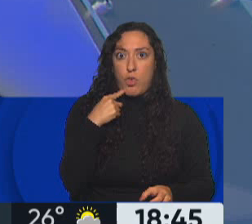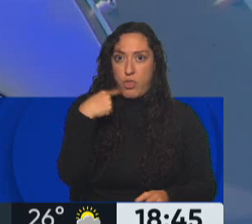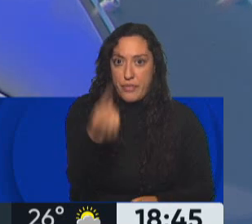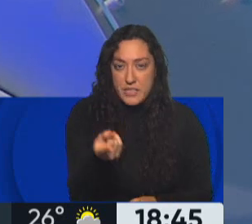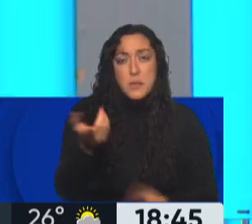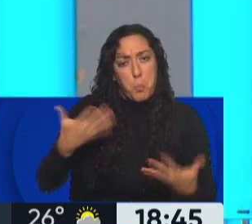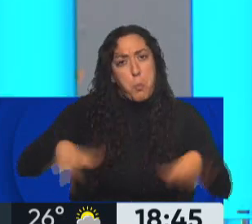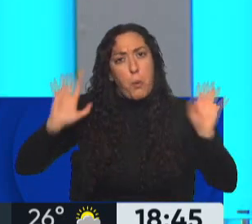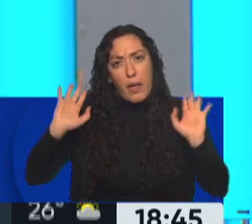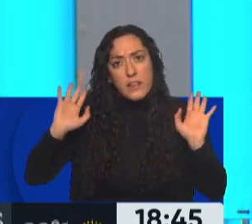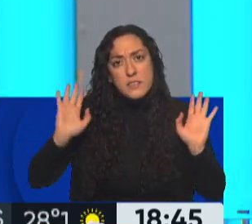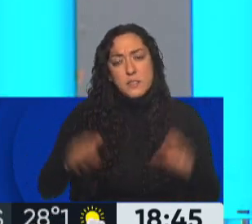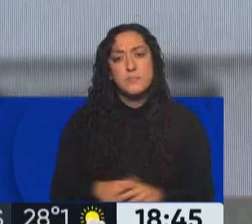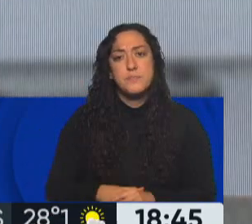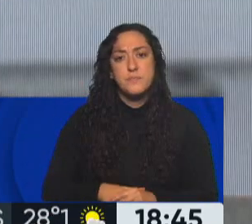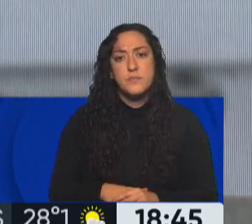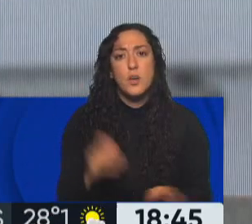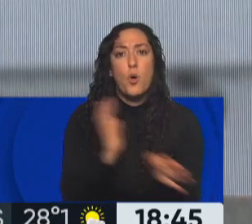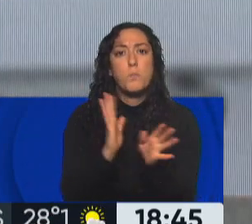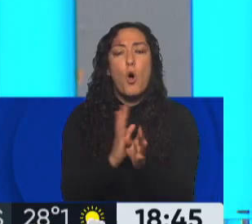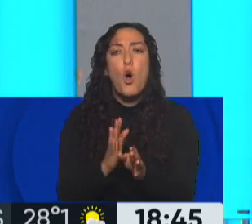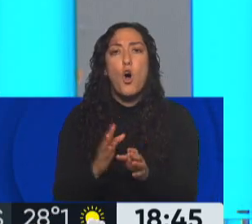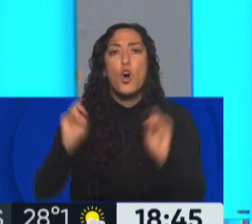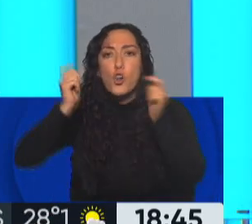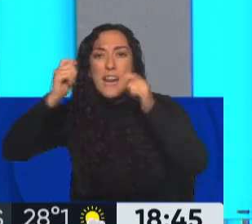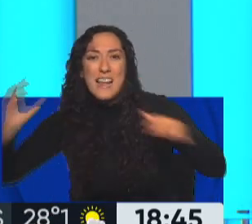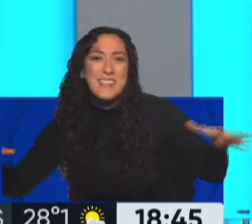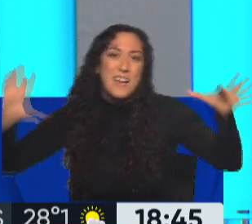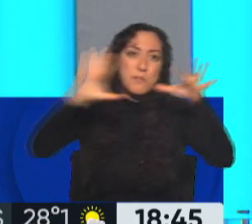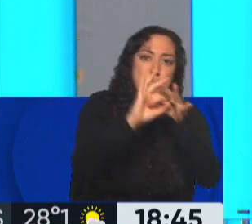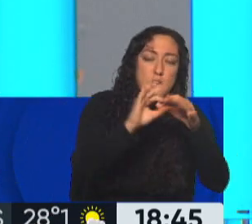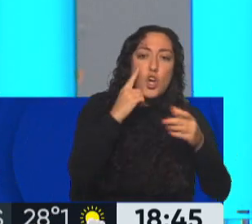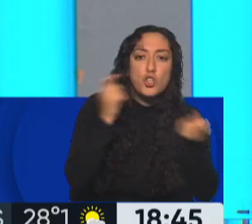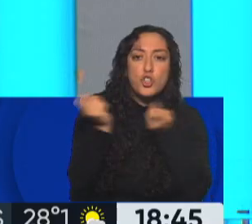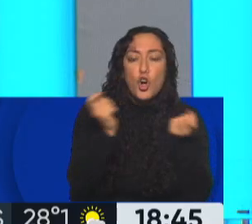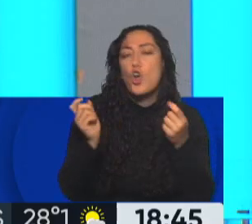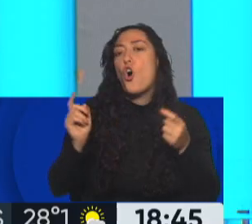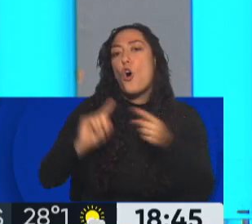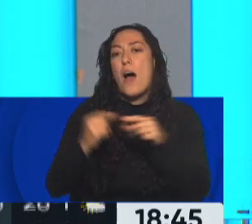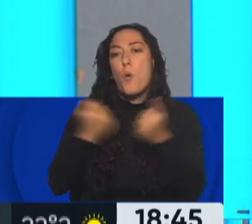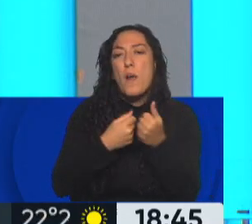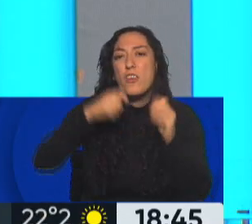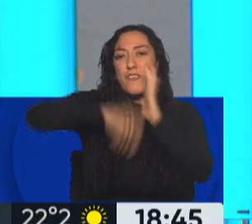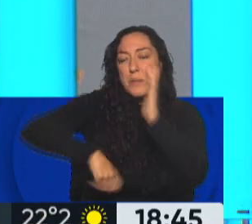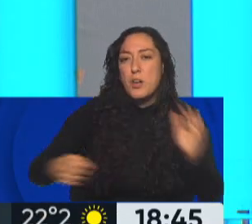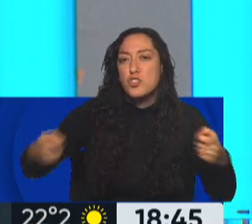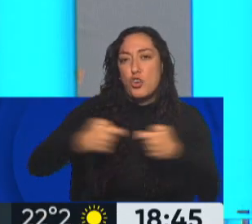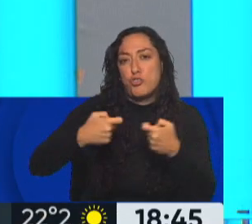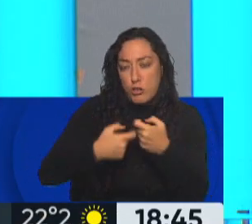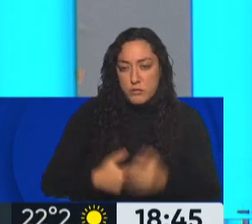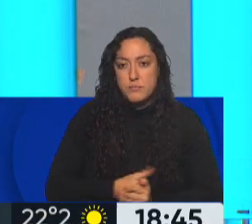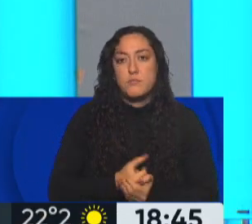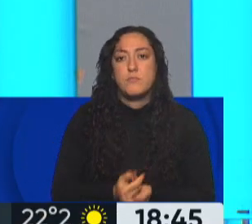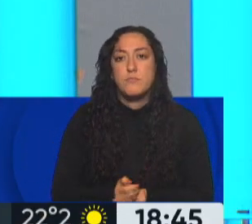esto posible. Bueno, es decir, de anexarla. Exactamente, o que quede bajo el control o firmar este estado de asociación, como